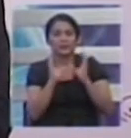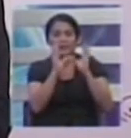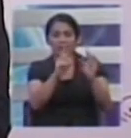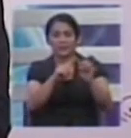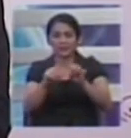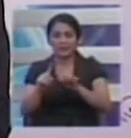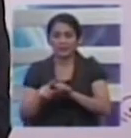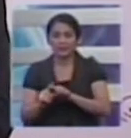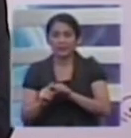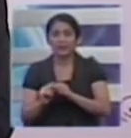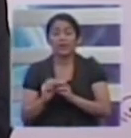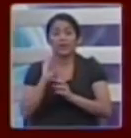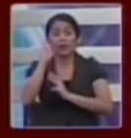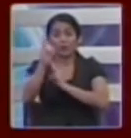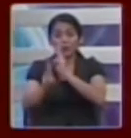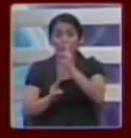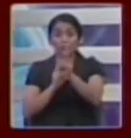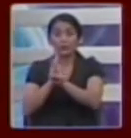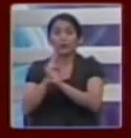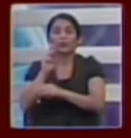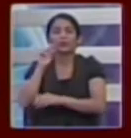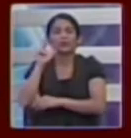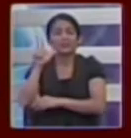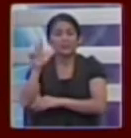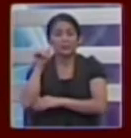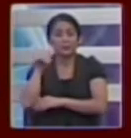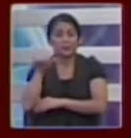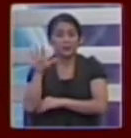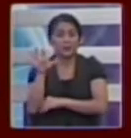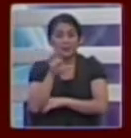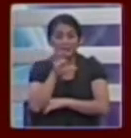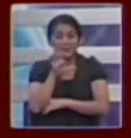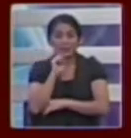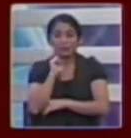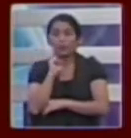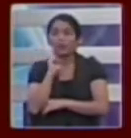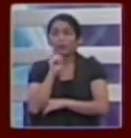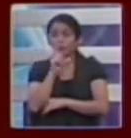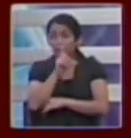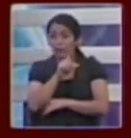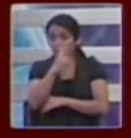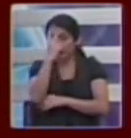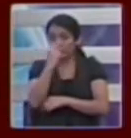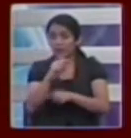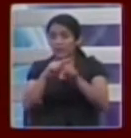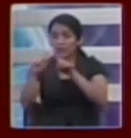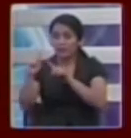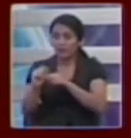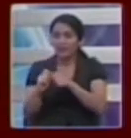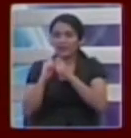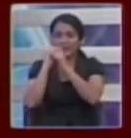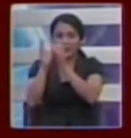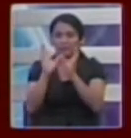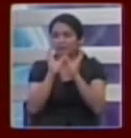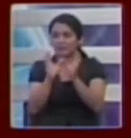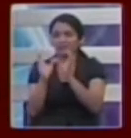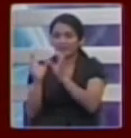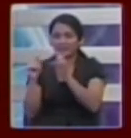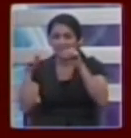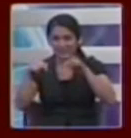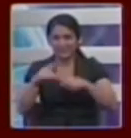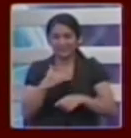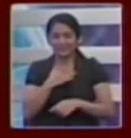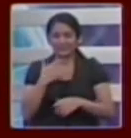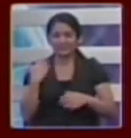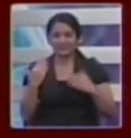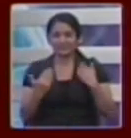recibieron esta nominación, y estar dentro de los 80 de América Latina también es una satisfacción es un logro. Muy grande. Correcto. ¿Y cuáles son sus planes